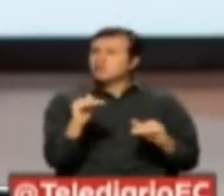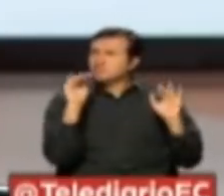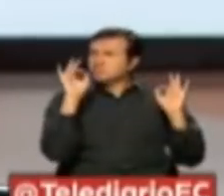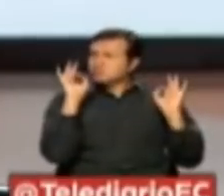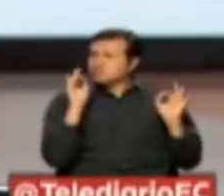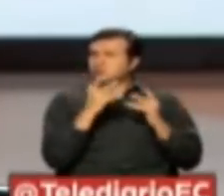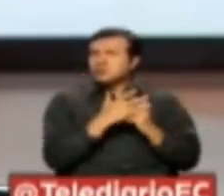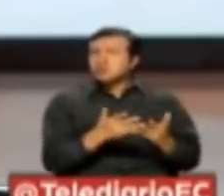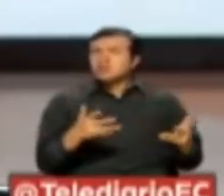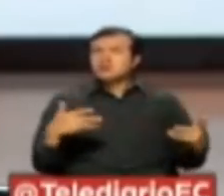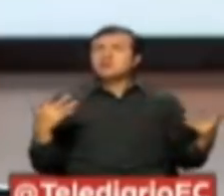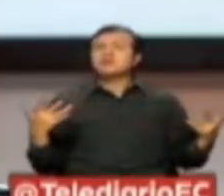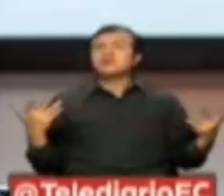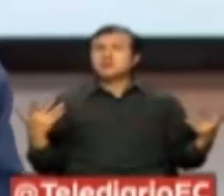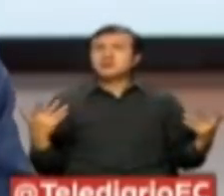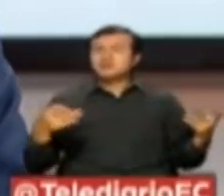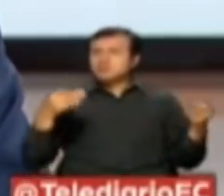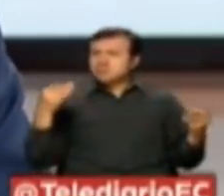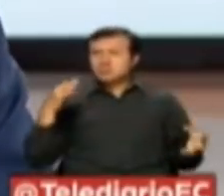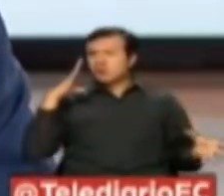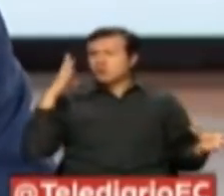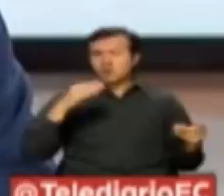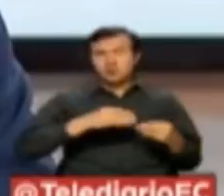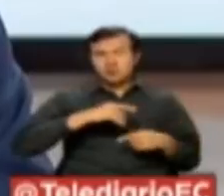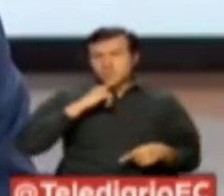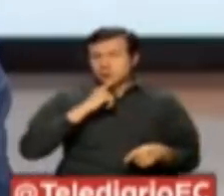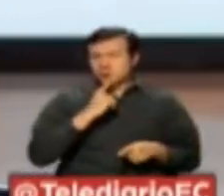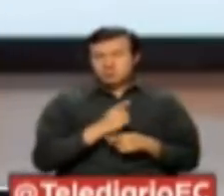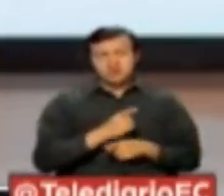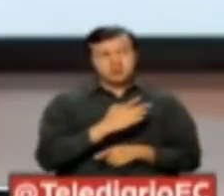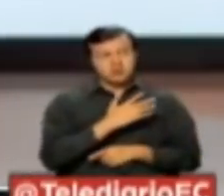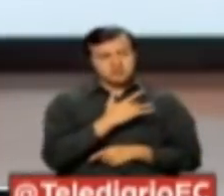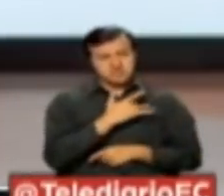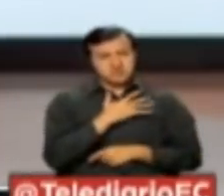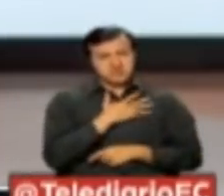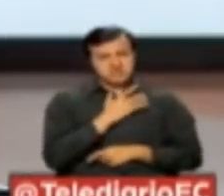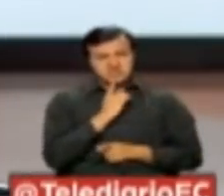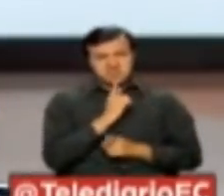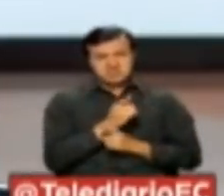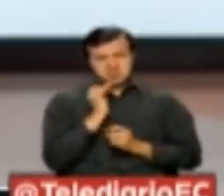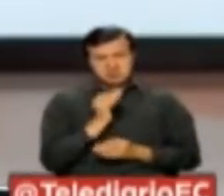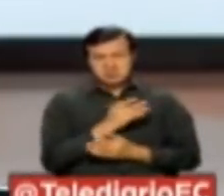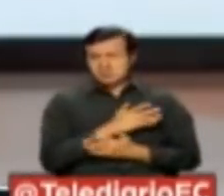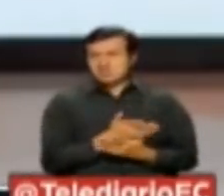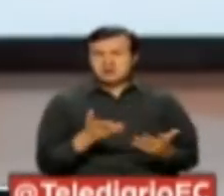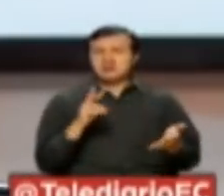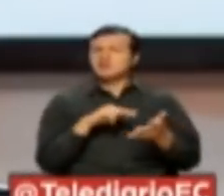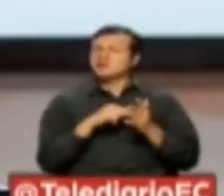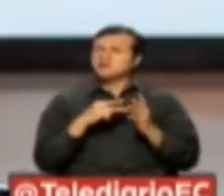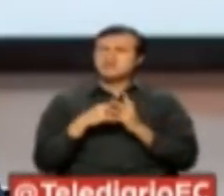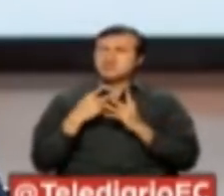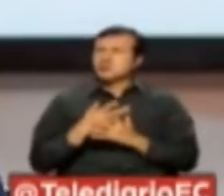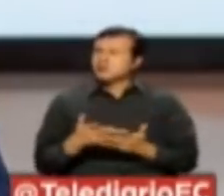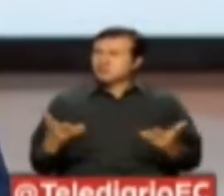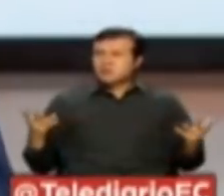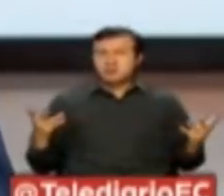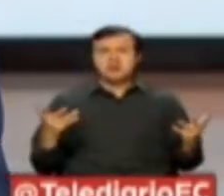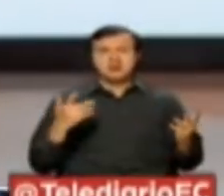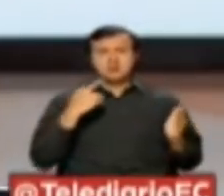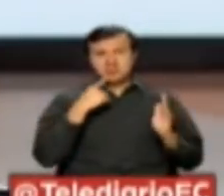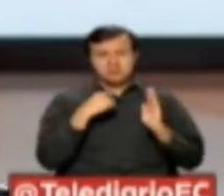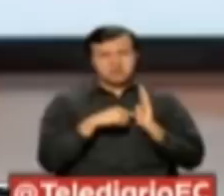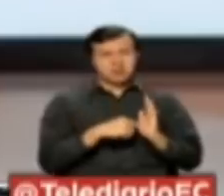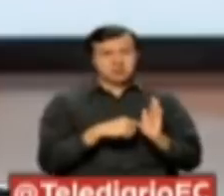quien quien logre cumplir realmente con nuestras expectativas esto lo que significa esto significa que cuando